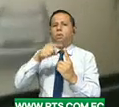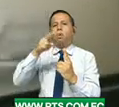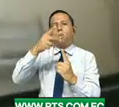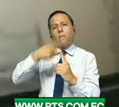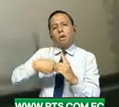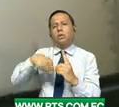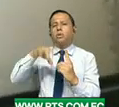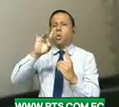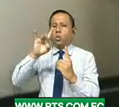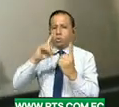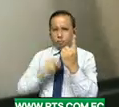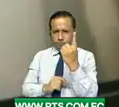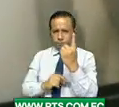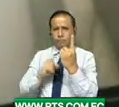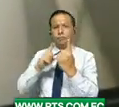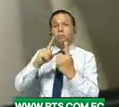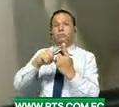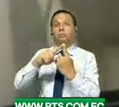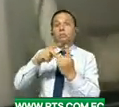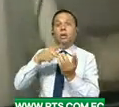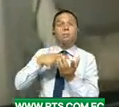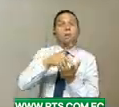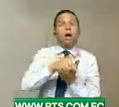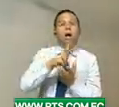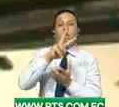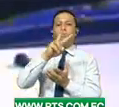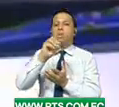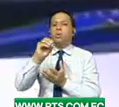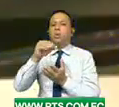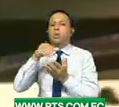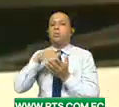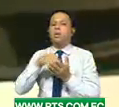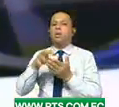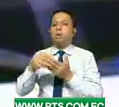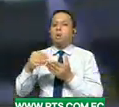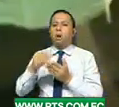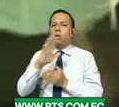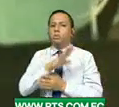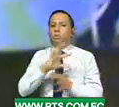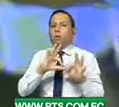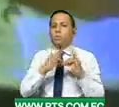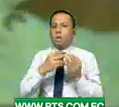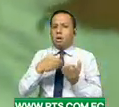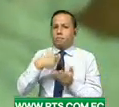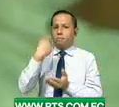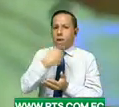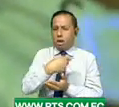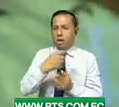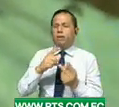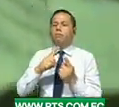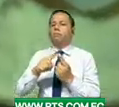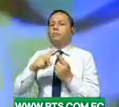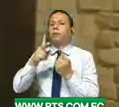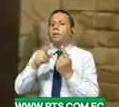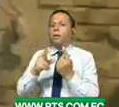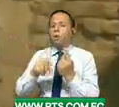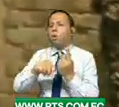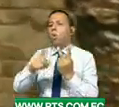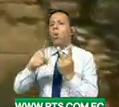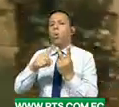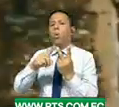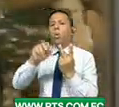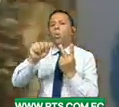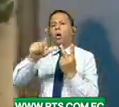meses, además de $200,000 de reparación integral a la familia de la víctima. La misma sentencia recibió